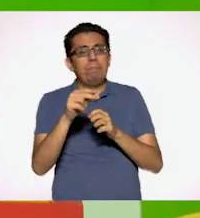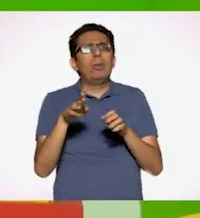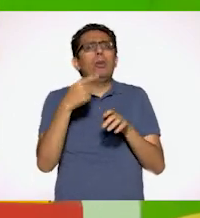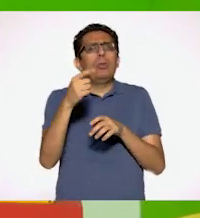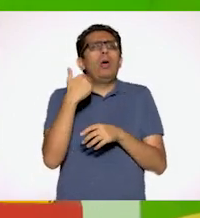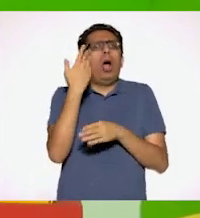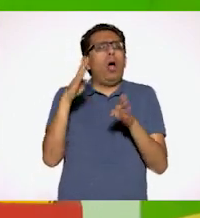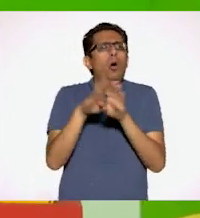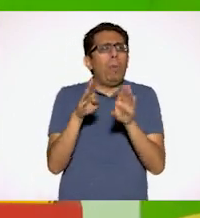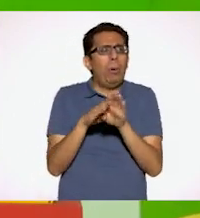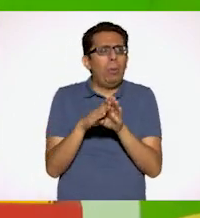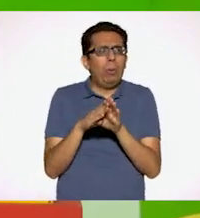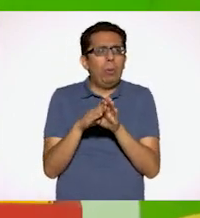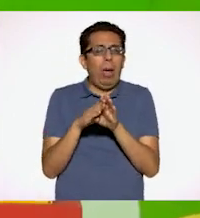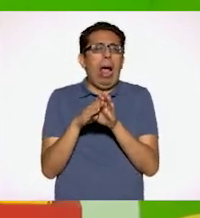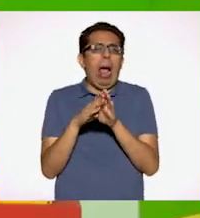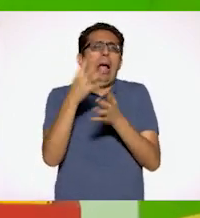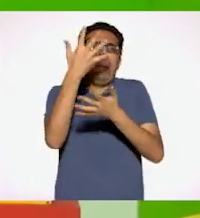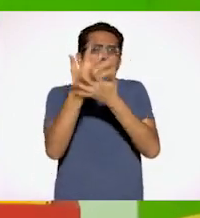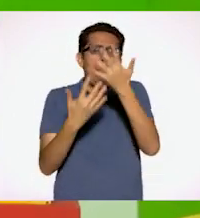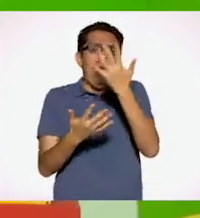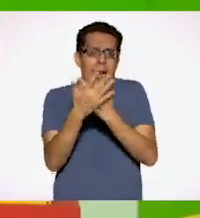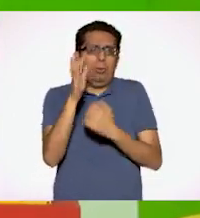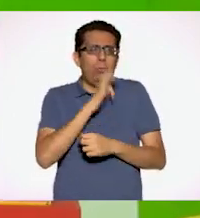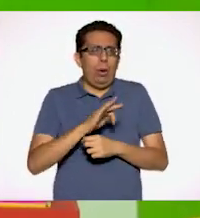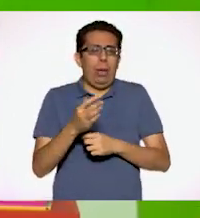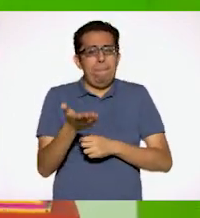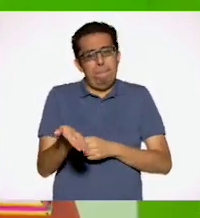Podemos darle golpes con las manos así.